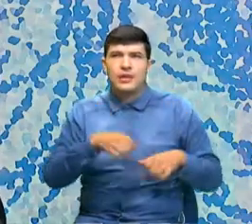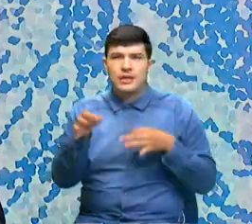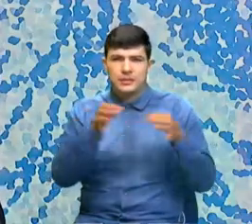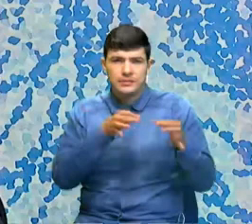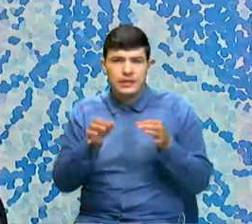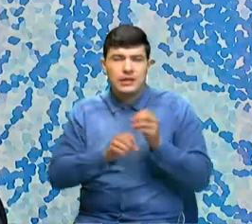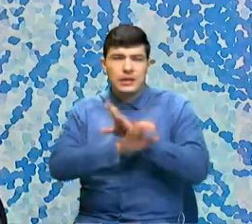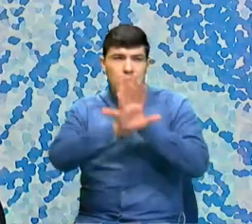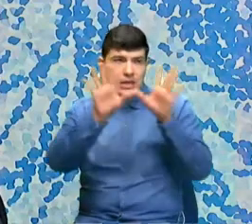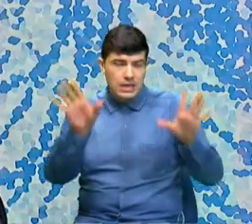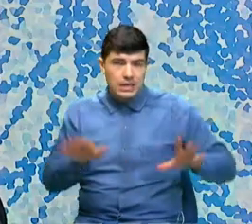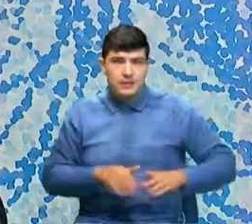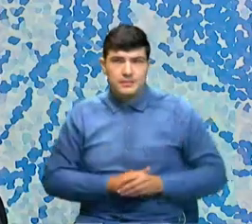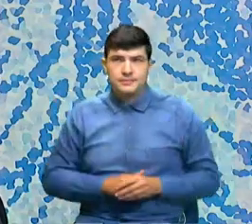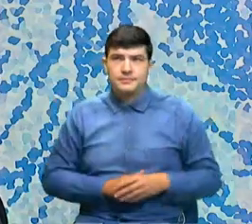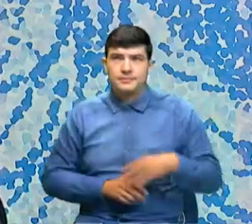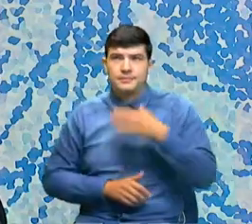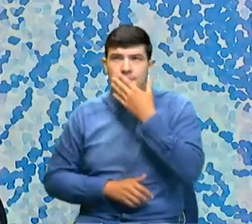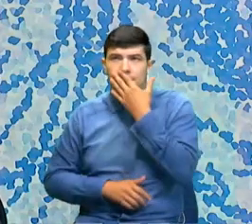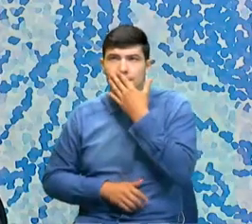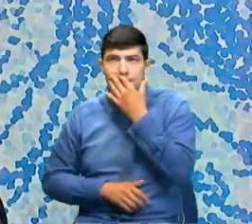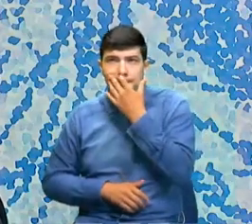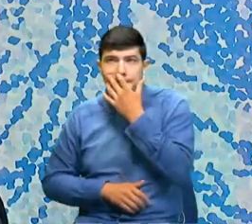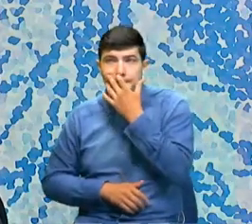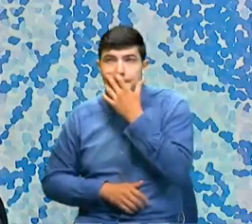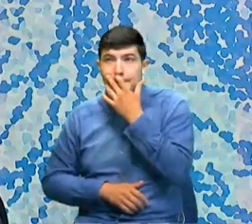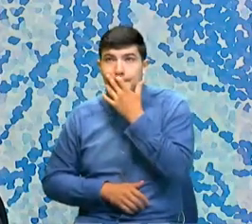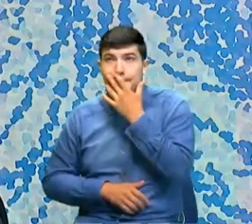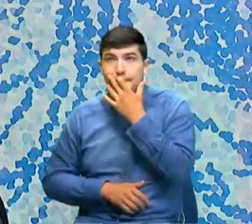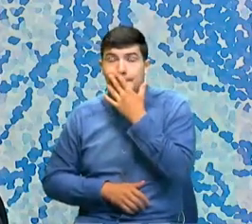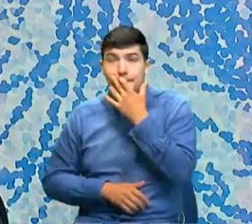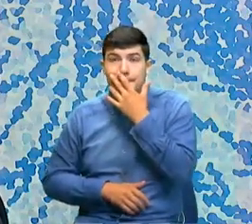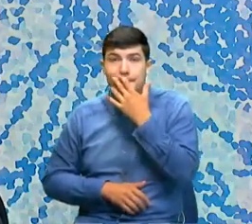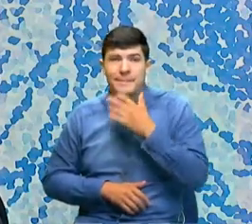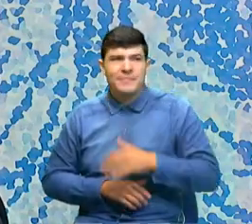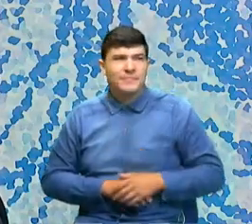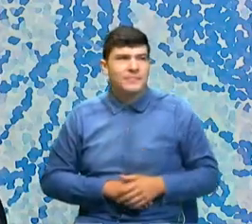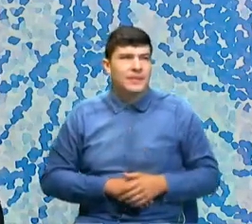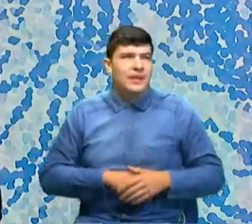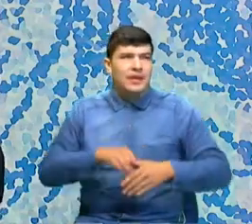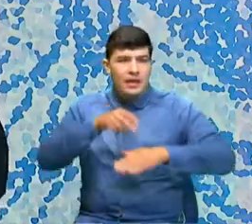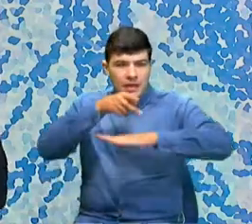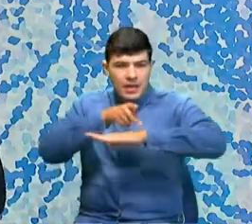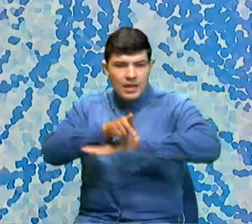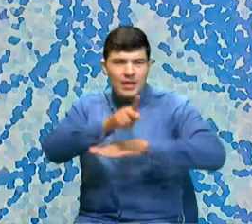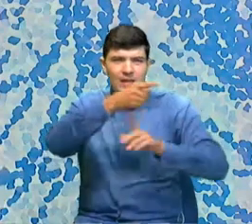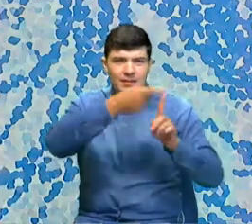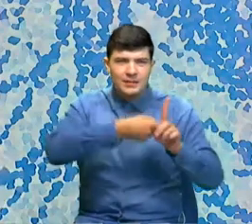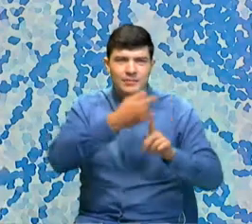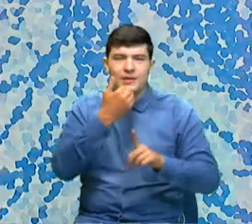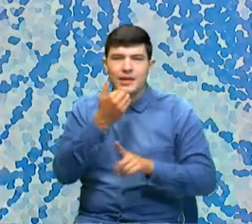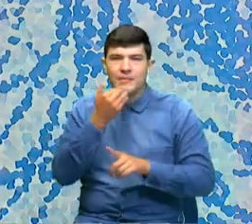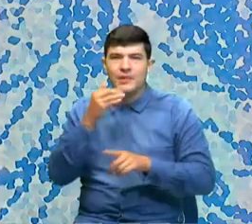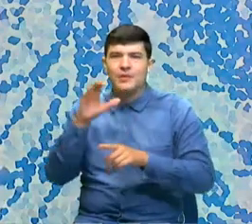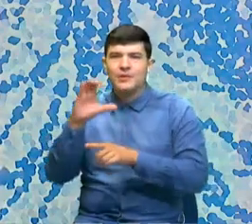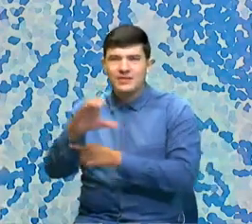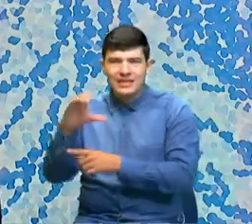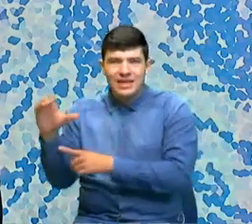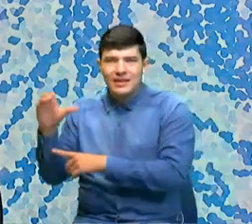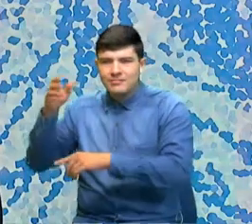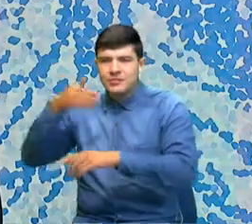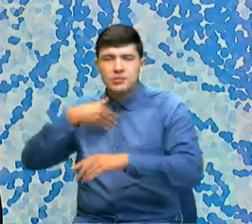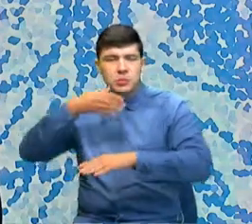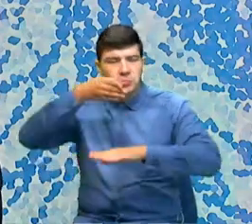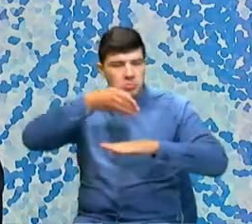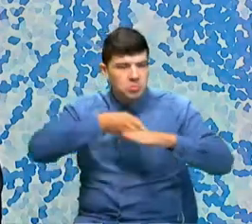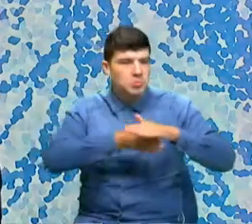dar un brochazo a todo esto. Los bienes comunes de rentabilidad es como lo que hay en los centros comerciales. Usted, uh-huh,